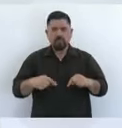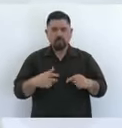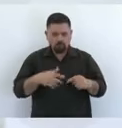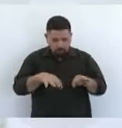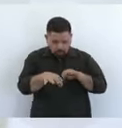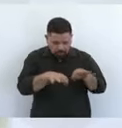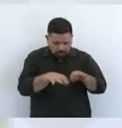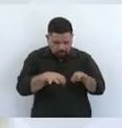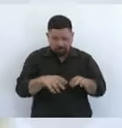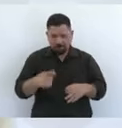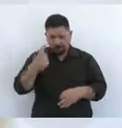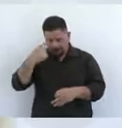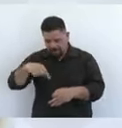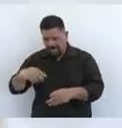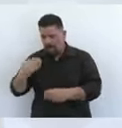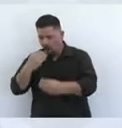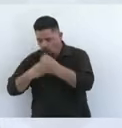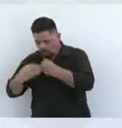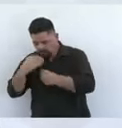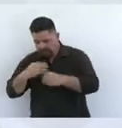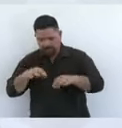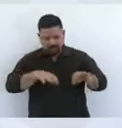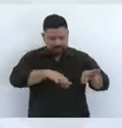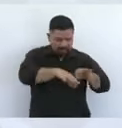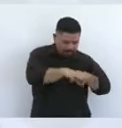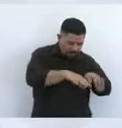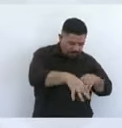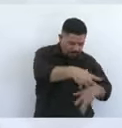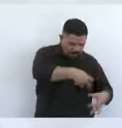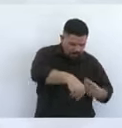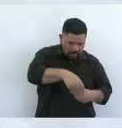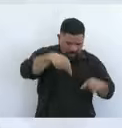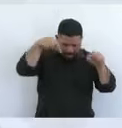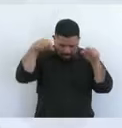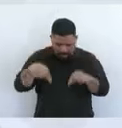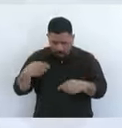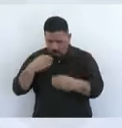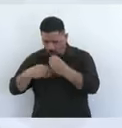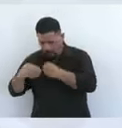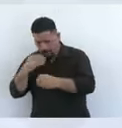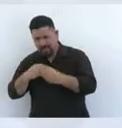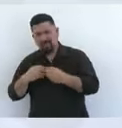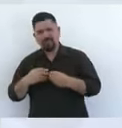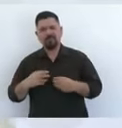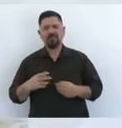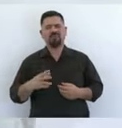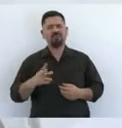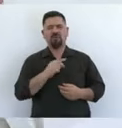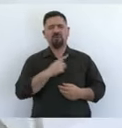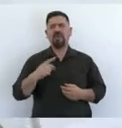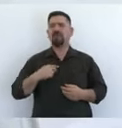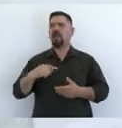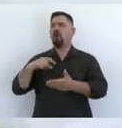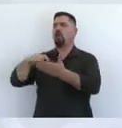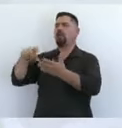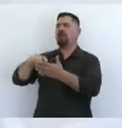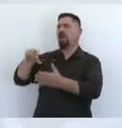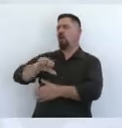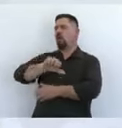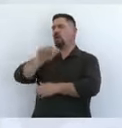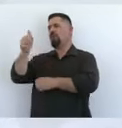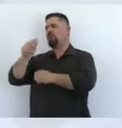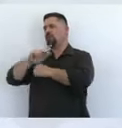no depender de las compras del extranjero. Ahora a nosotros